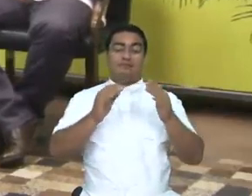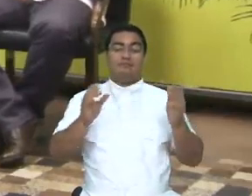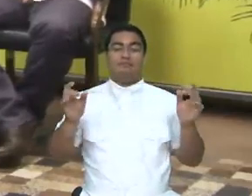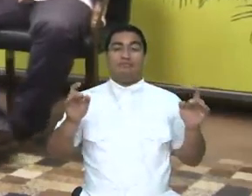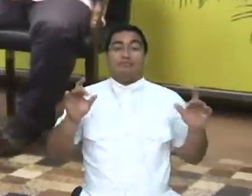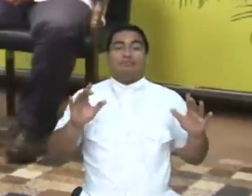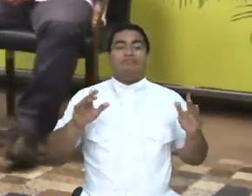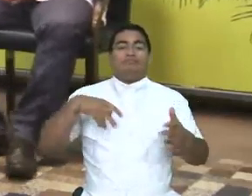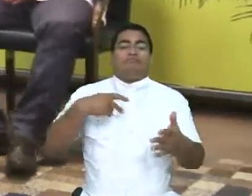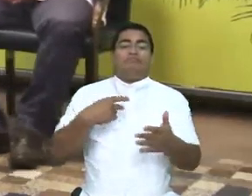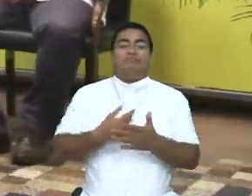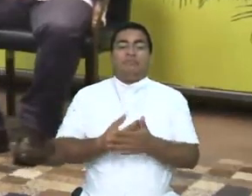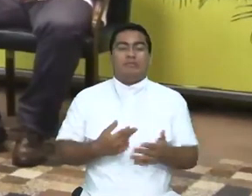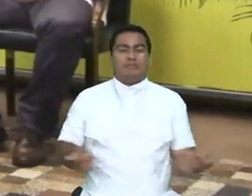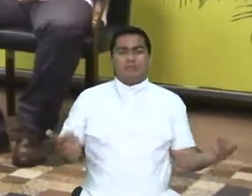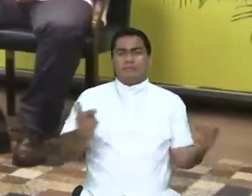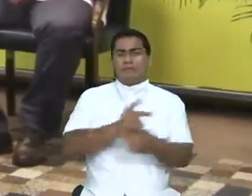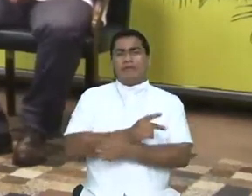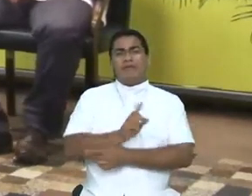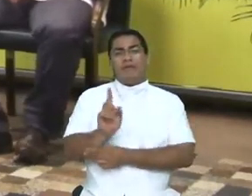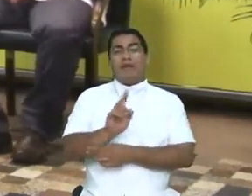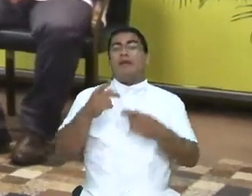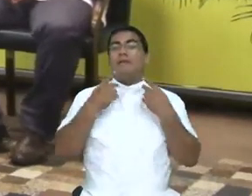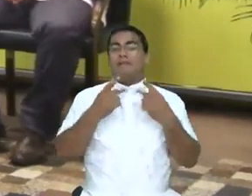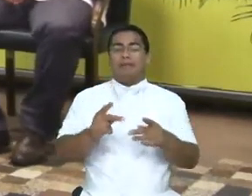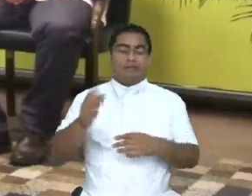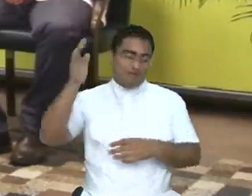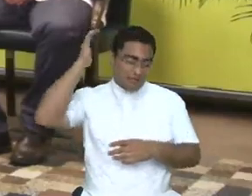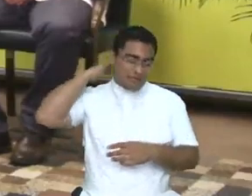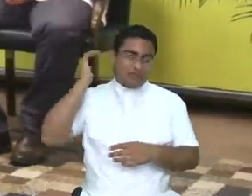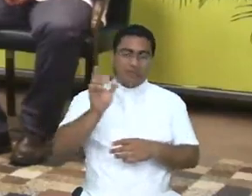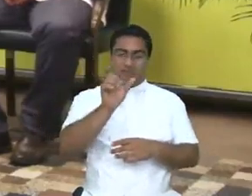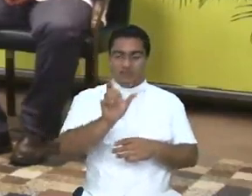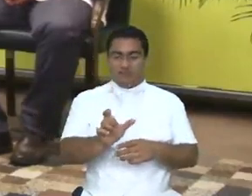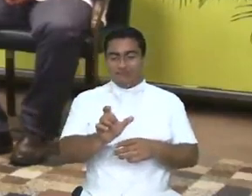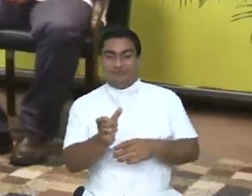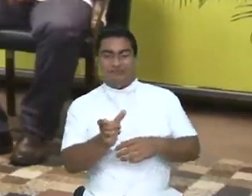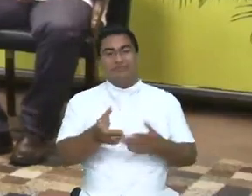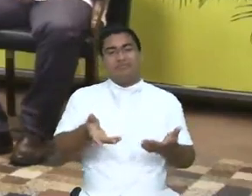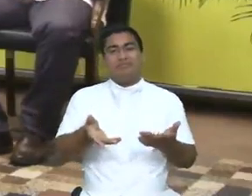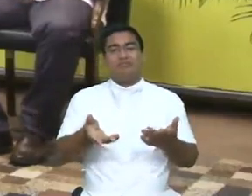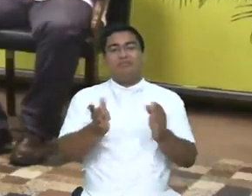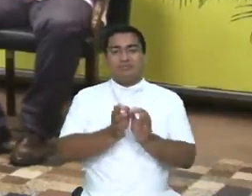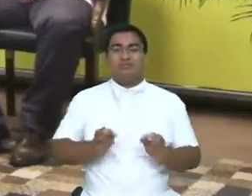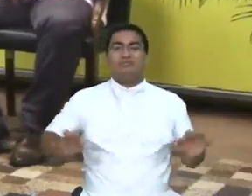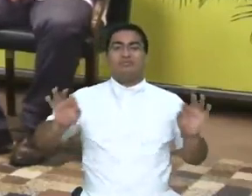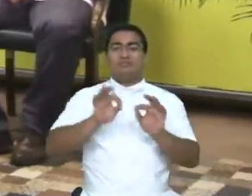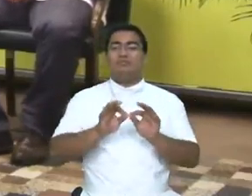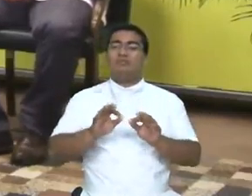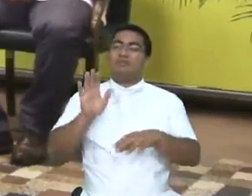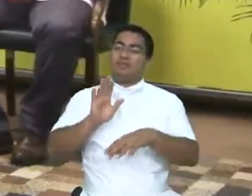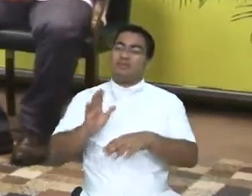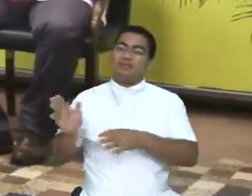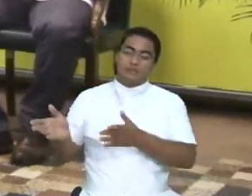graves, pero si sucediera una fractura, pues lo más correcto es primero estabilizar al